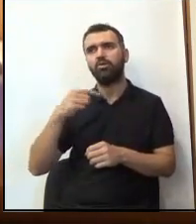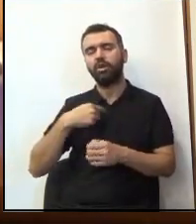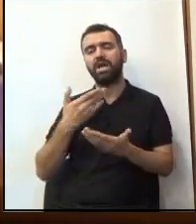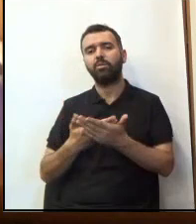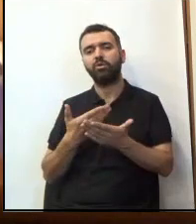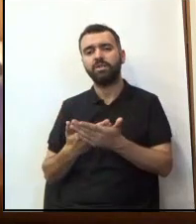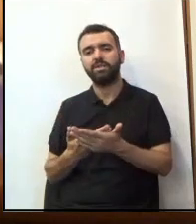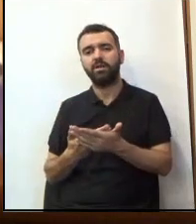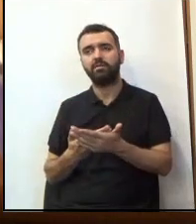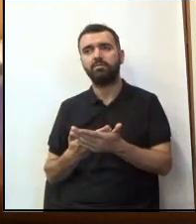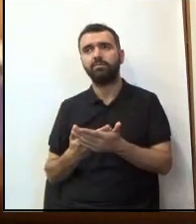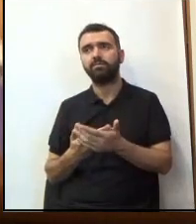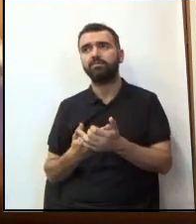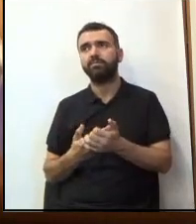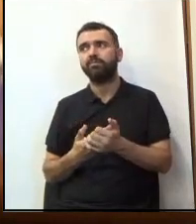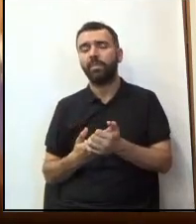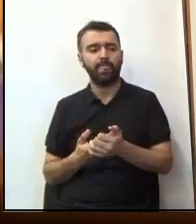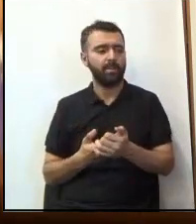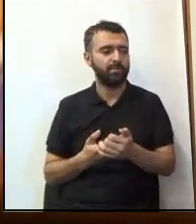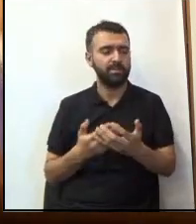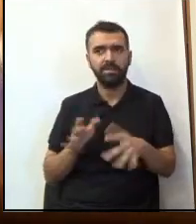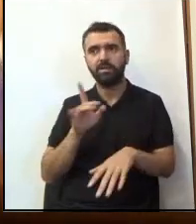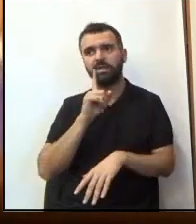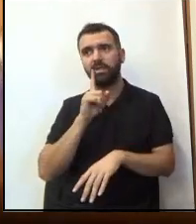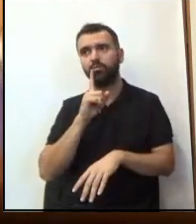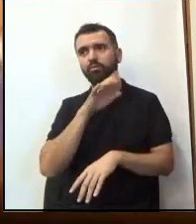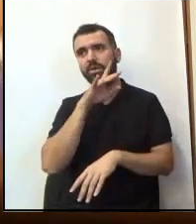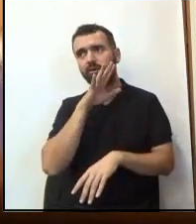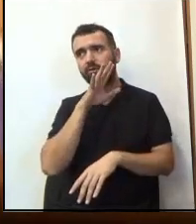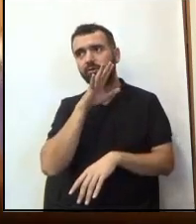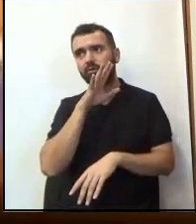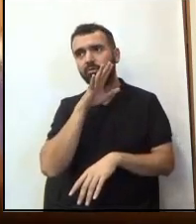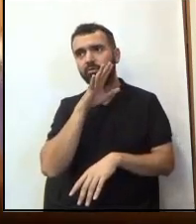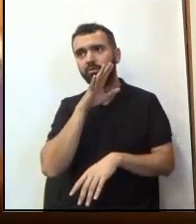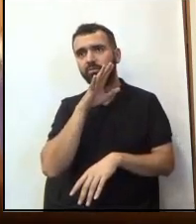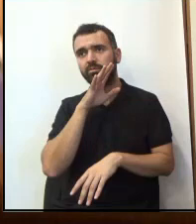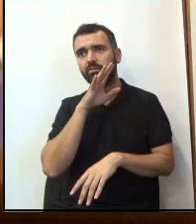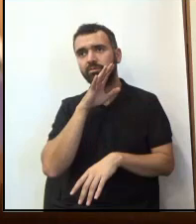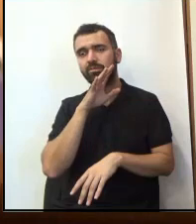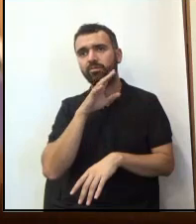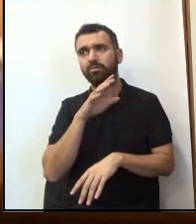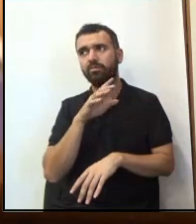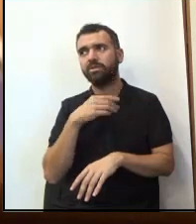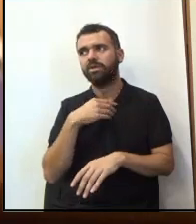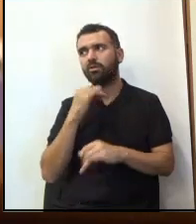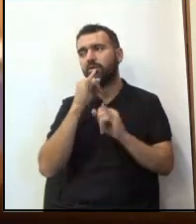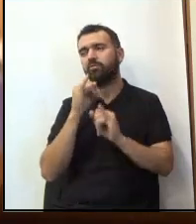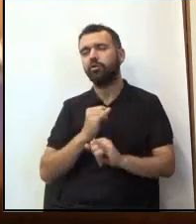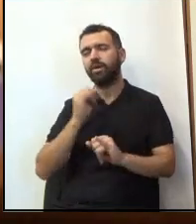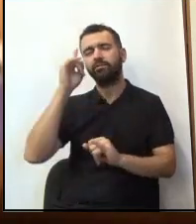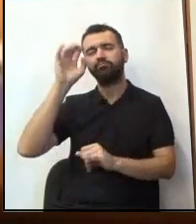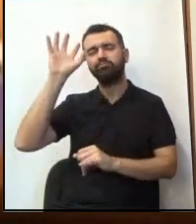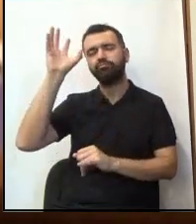aprovechar la ya que tenemos minutos, pero que sea más bien un modo de reflexión,